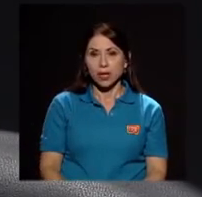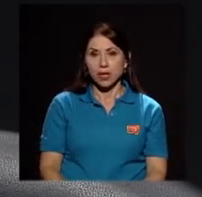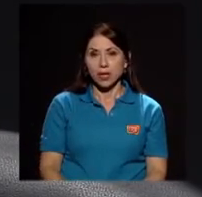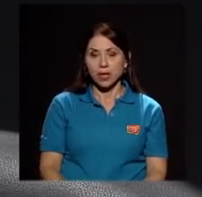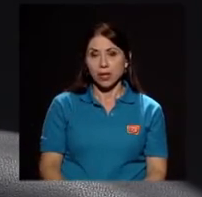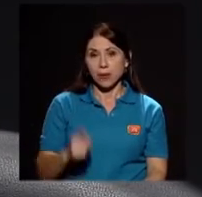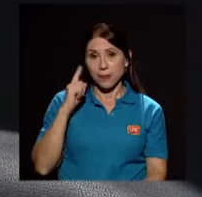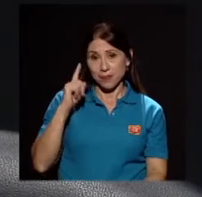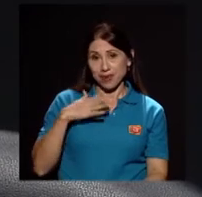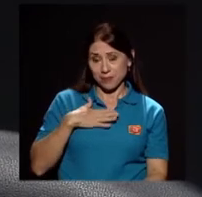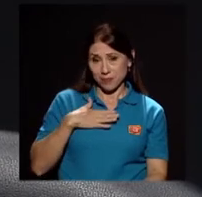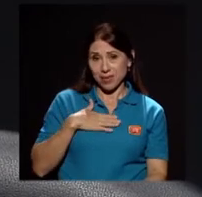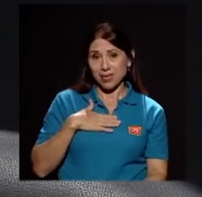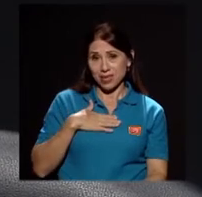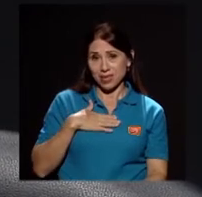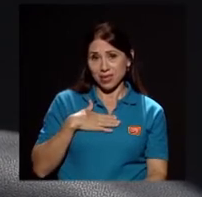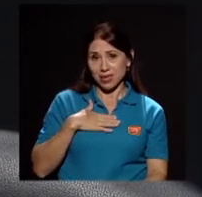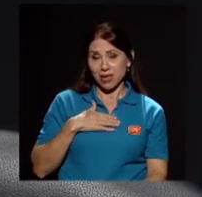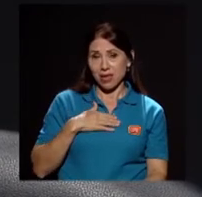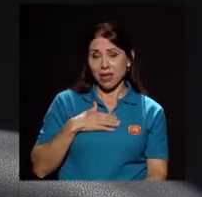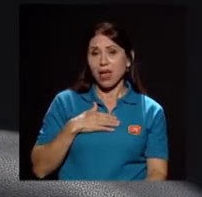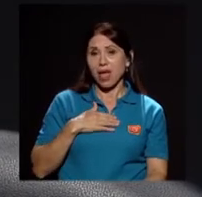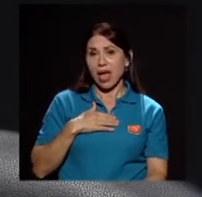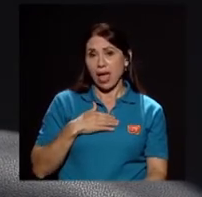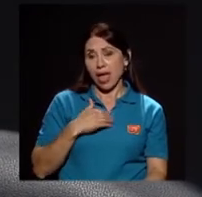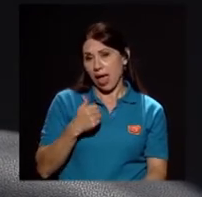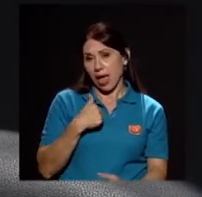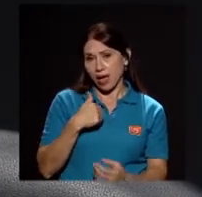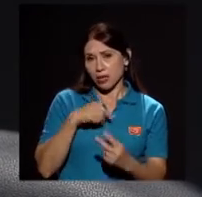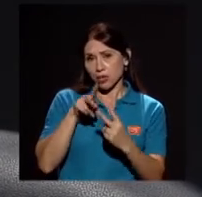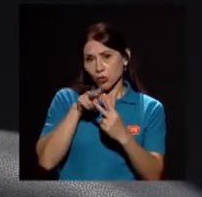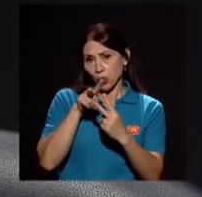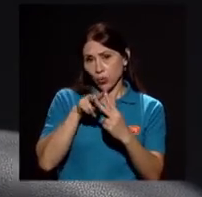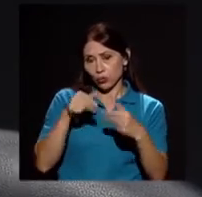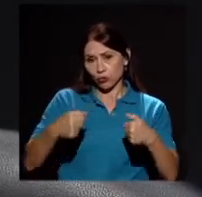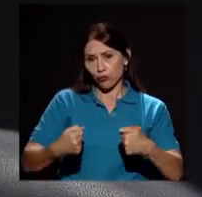para mí hay dos objetos esenciales